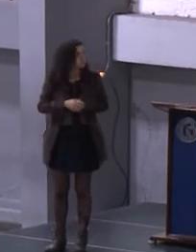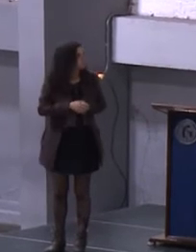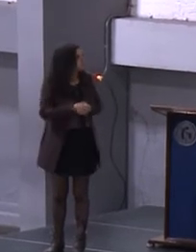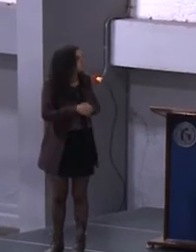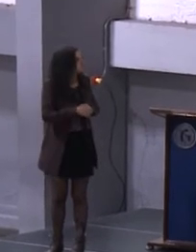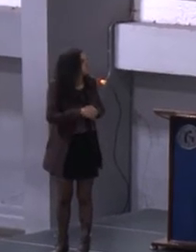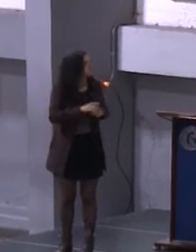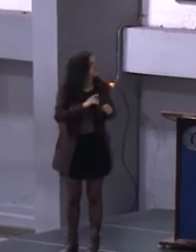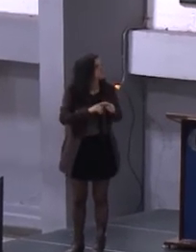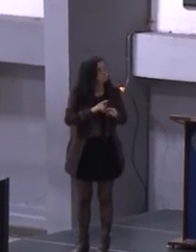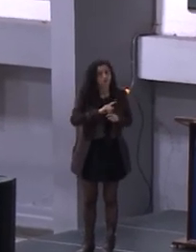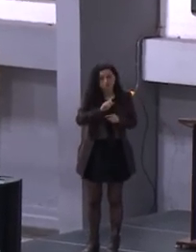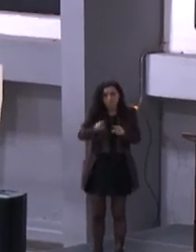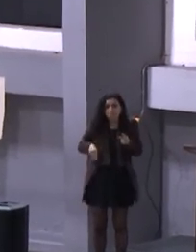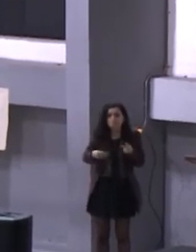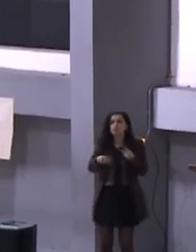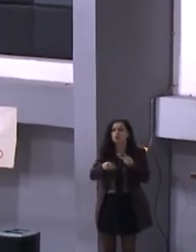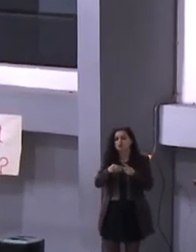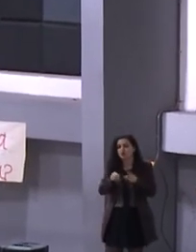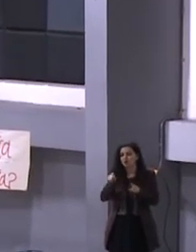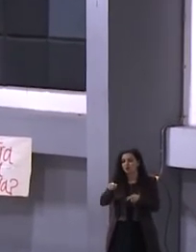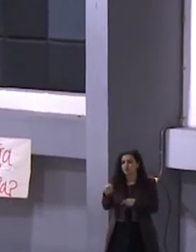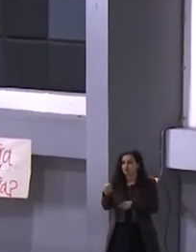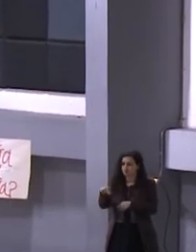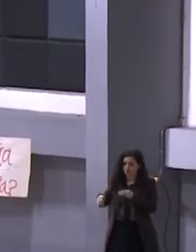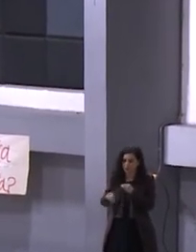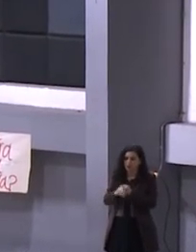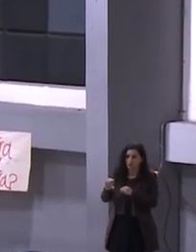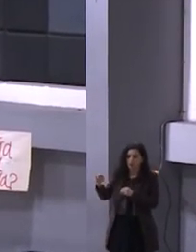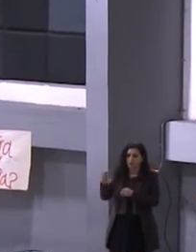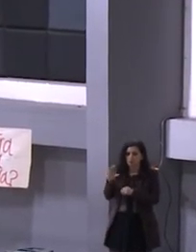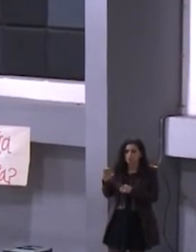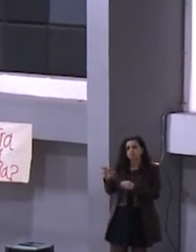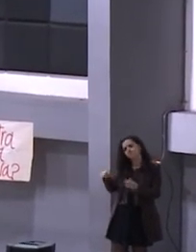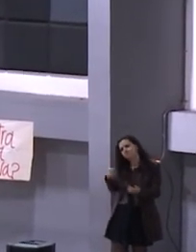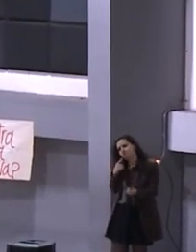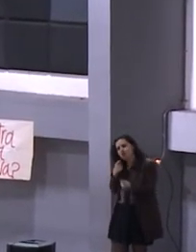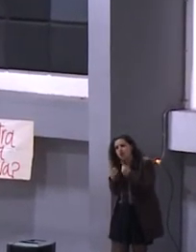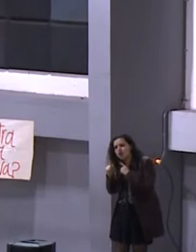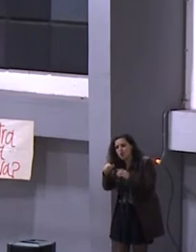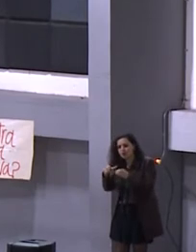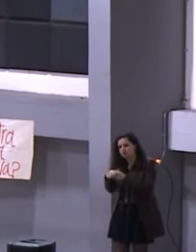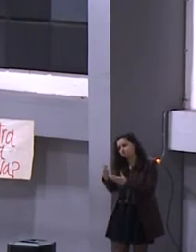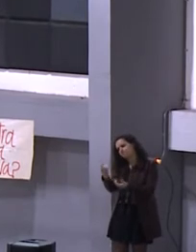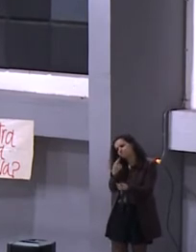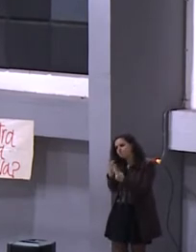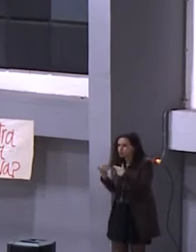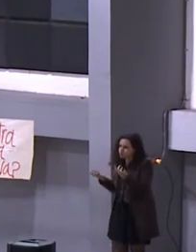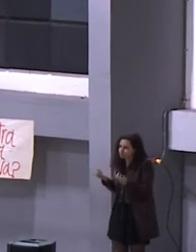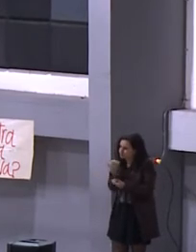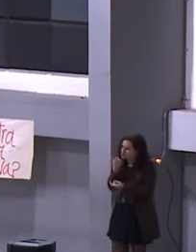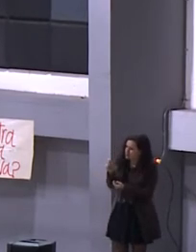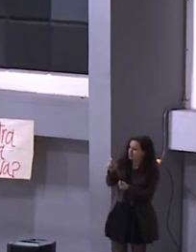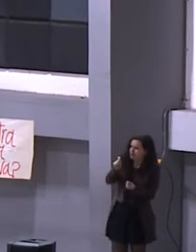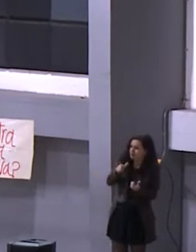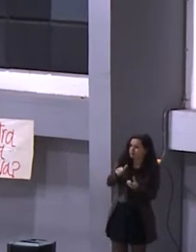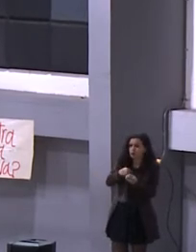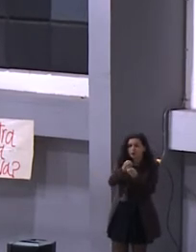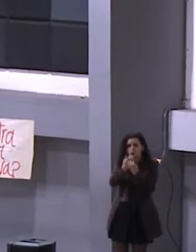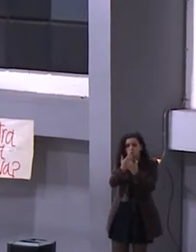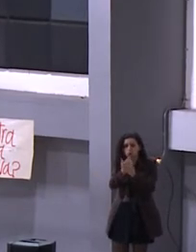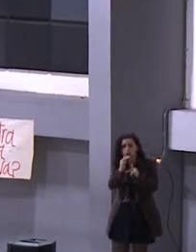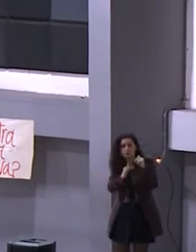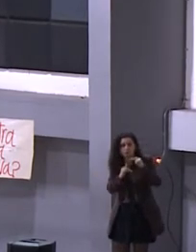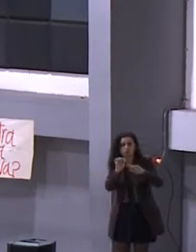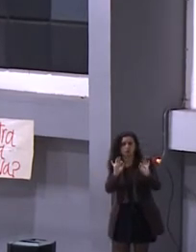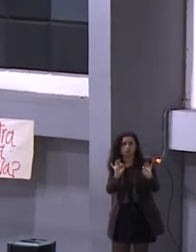Pero además, con algunas de ellas, comenzamos a discutir la posibilidad de invertir en infraestructura.